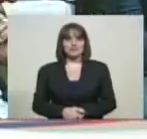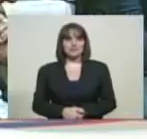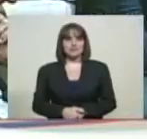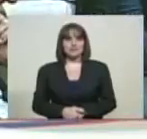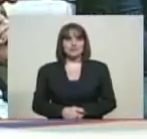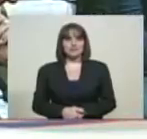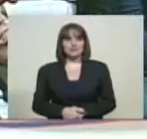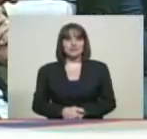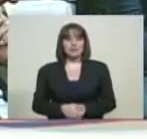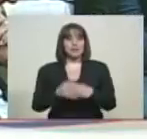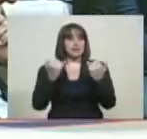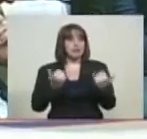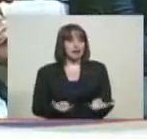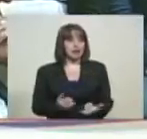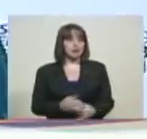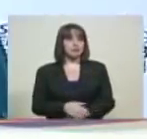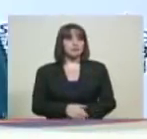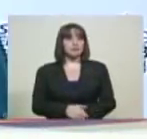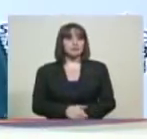y que de inmediato